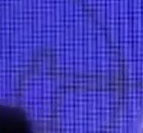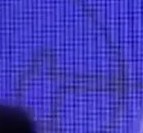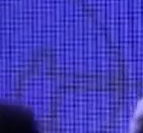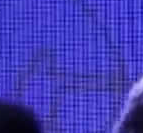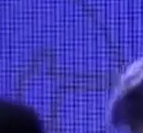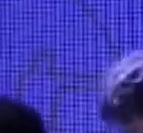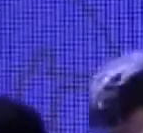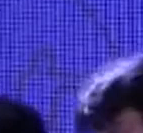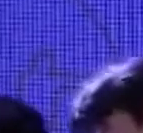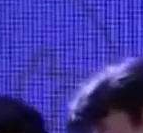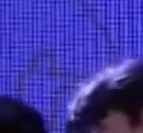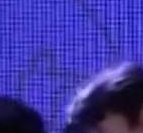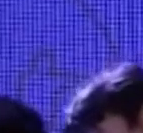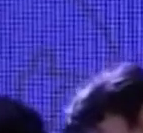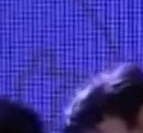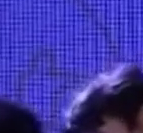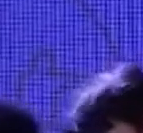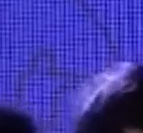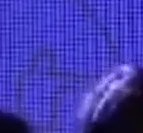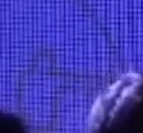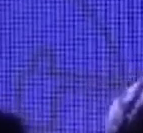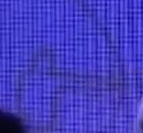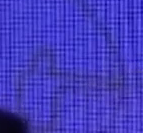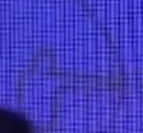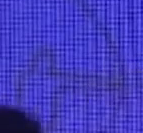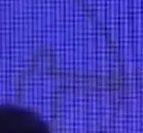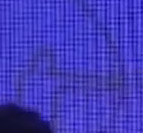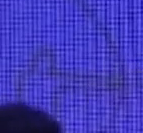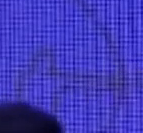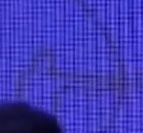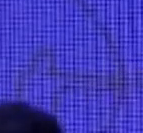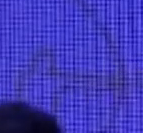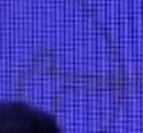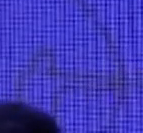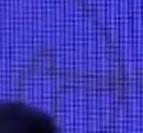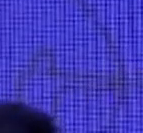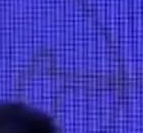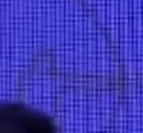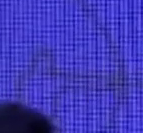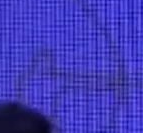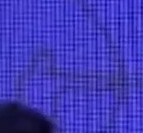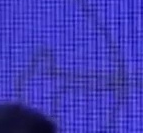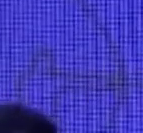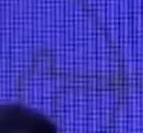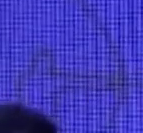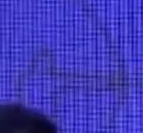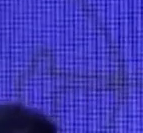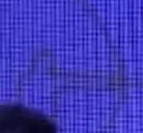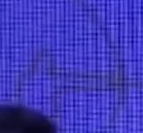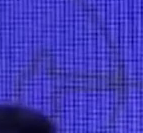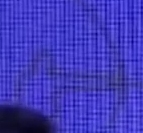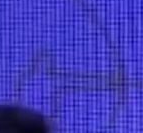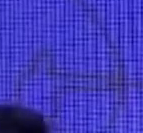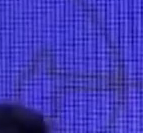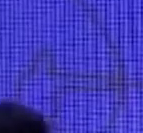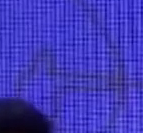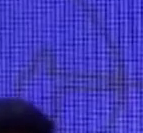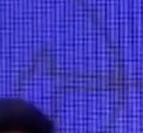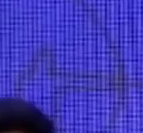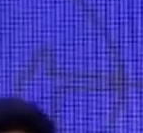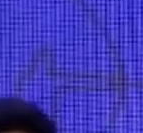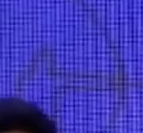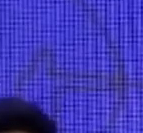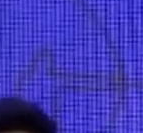año 1963, el cual hoy se ha convertido en el estándar del jazz a nivel